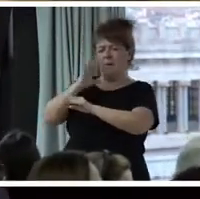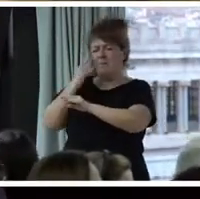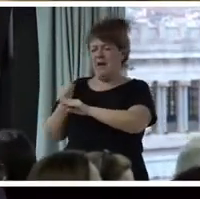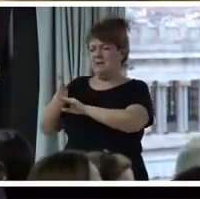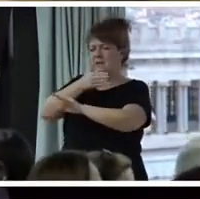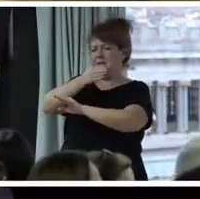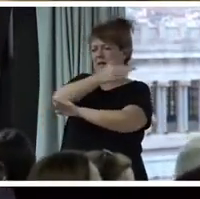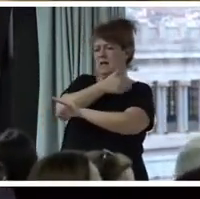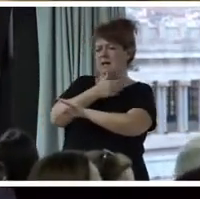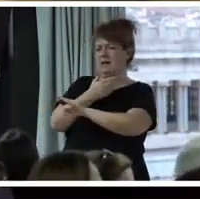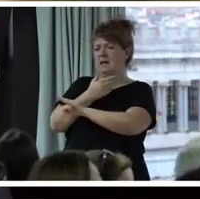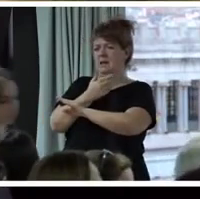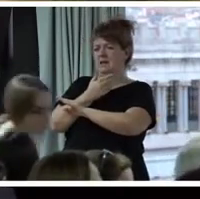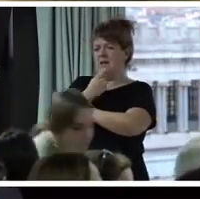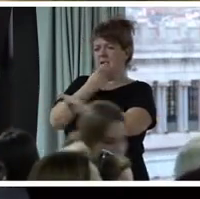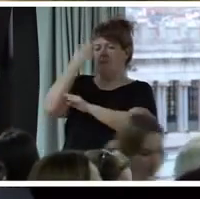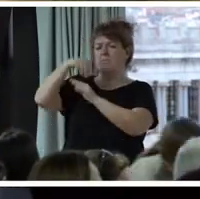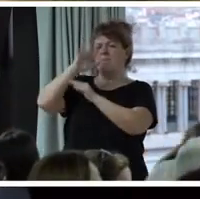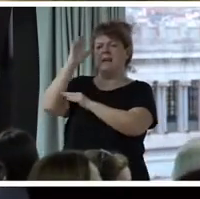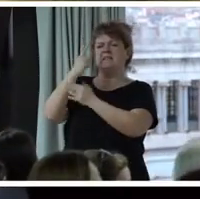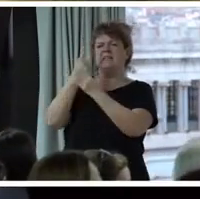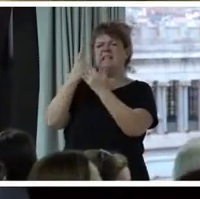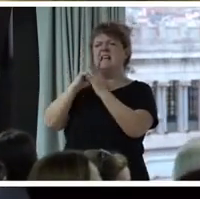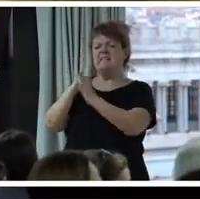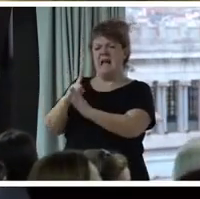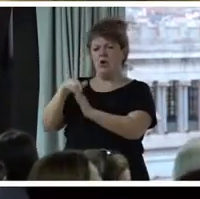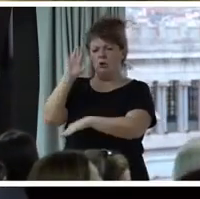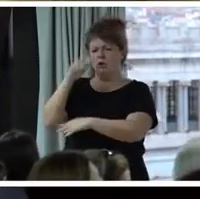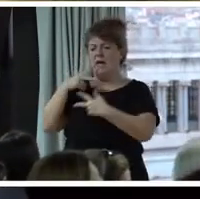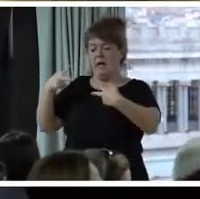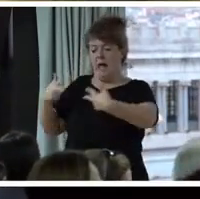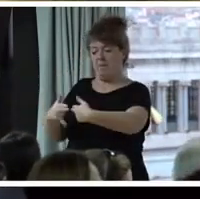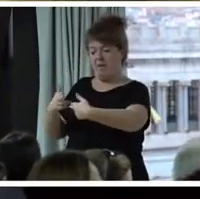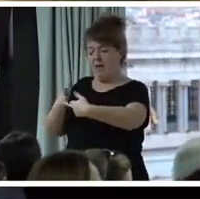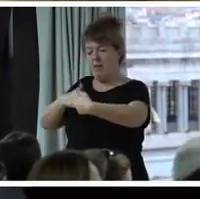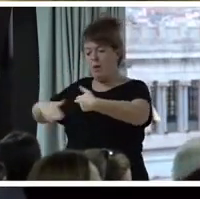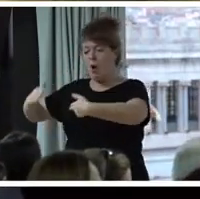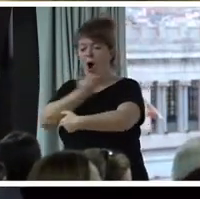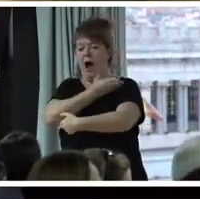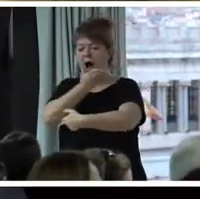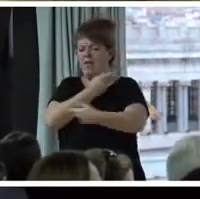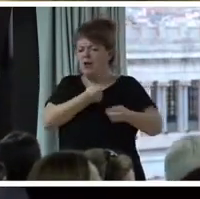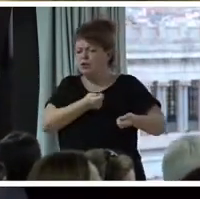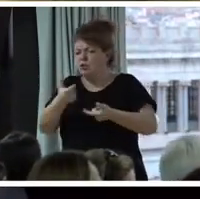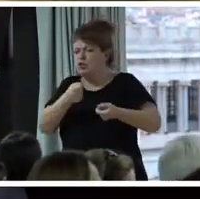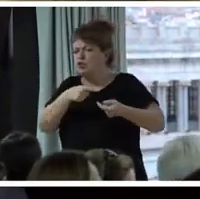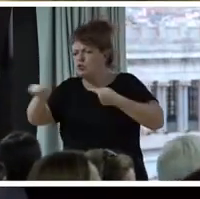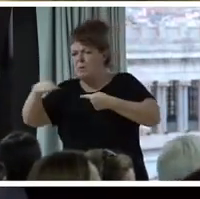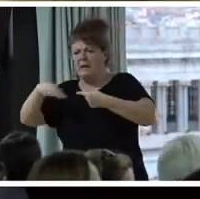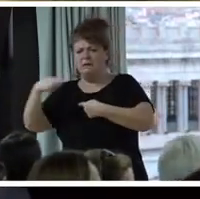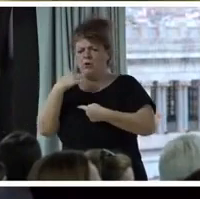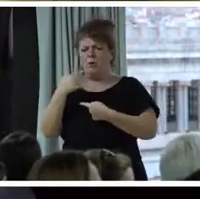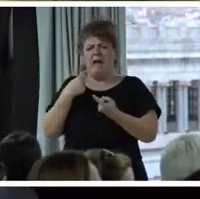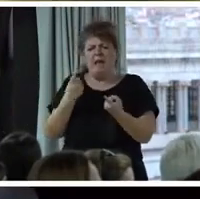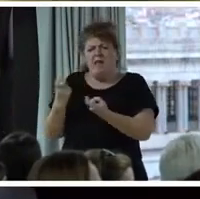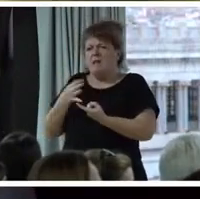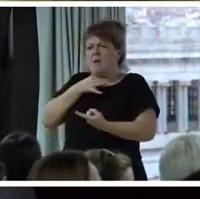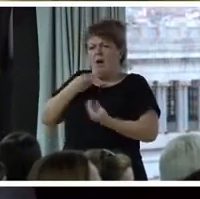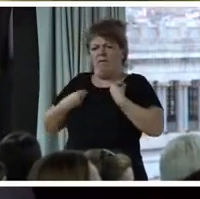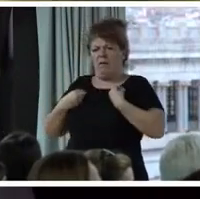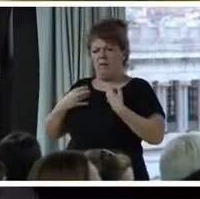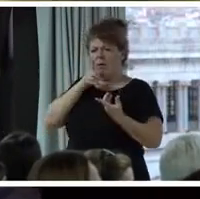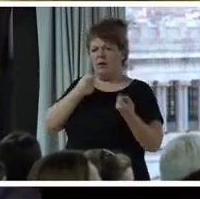Palestina desde hace 6 años impidiendo la entrada a gaza de todos los suministros necesarios para la vida